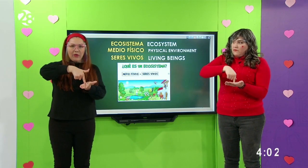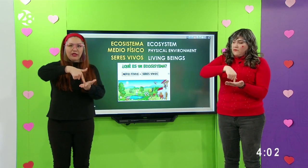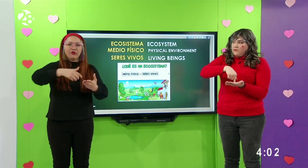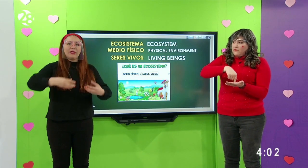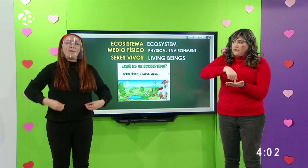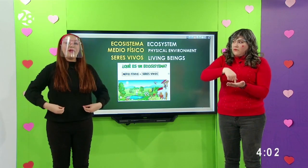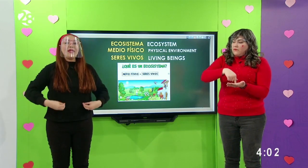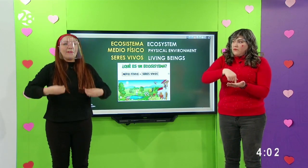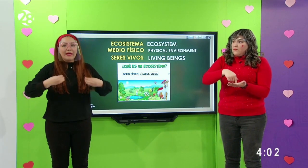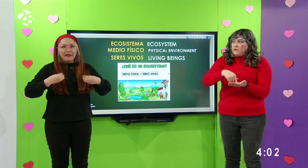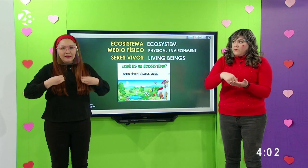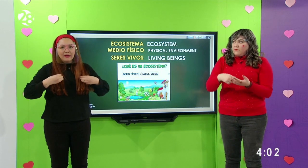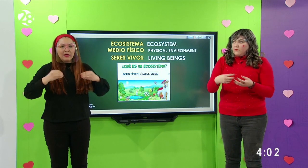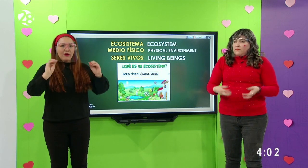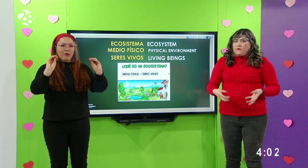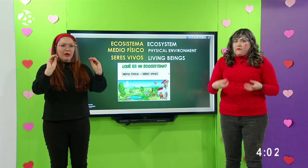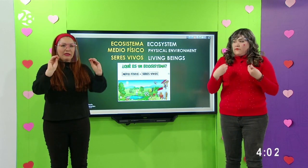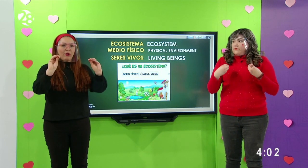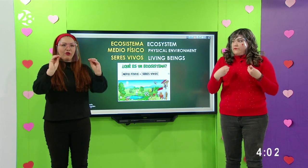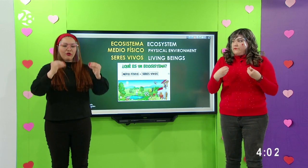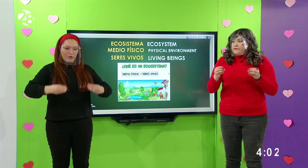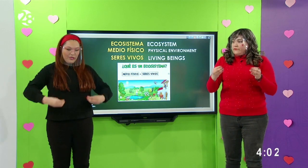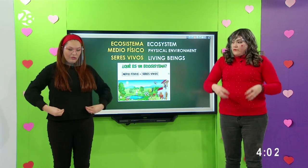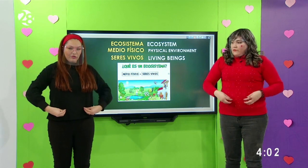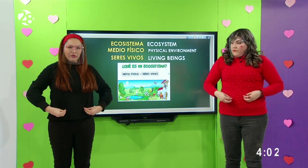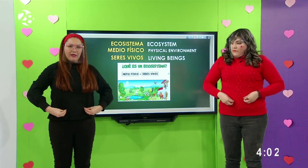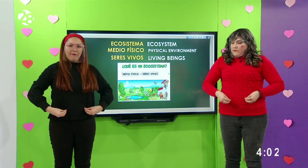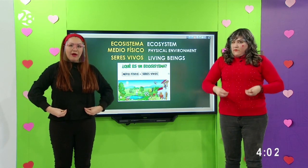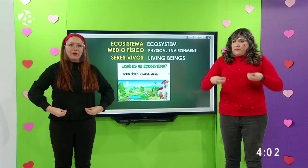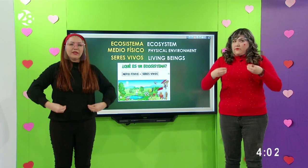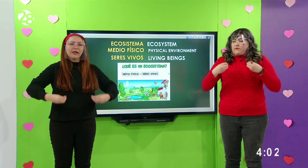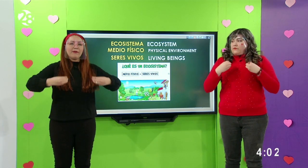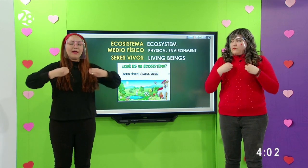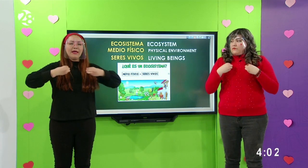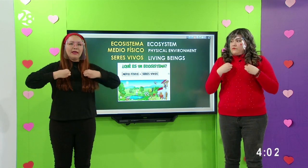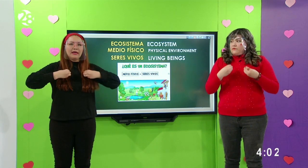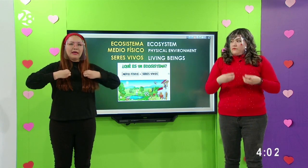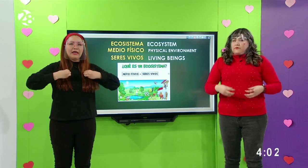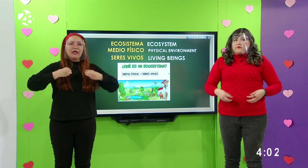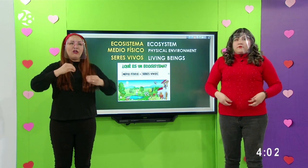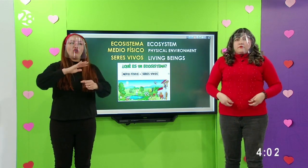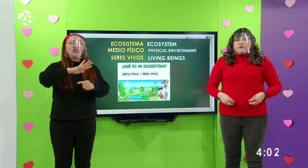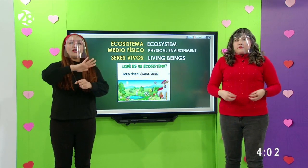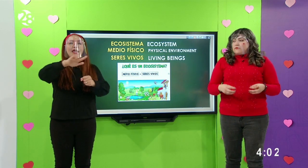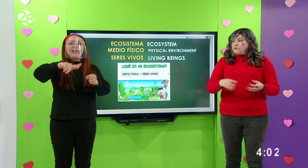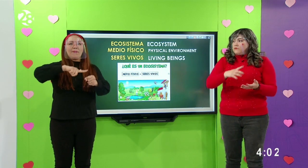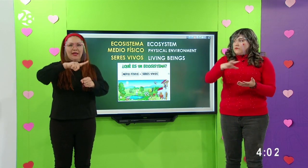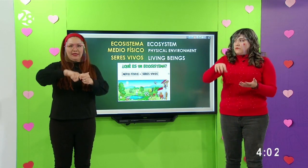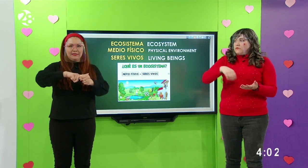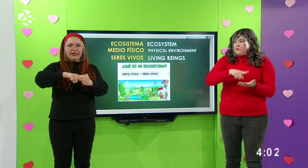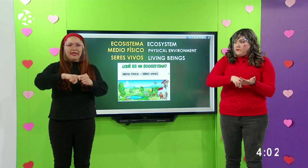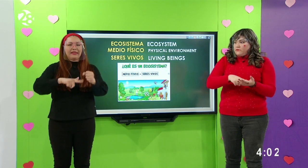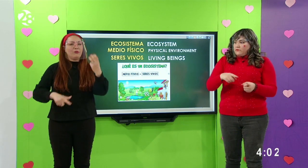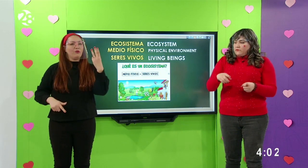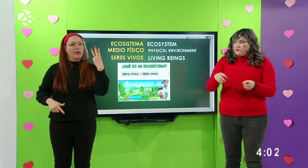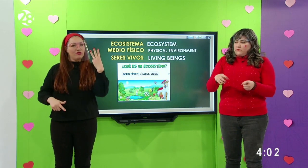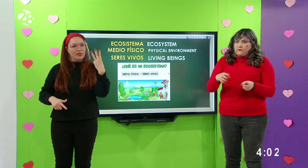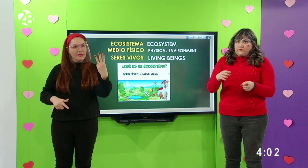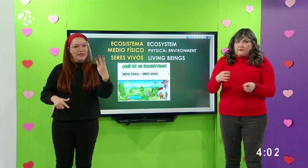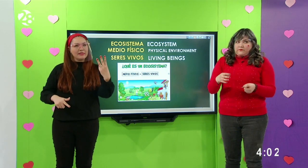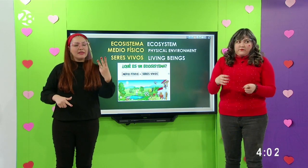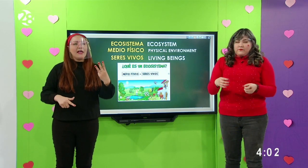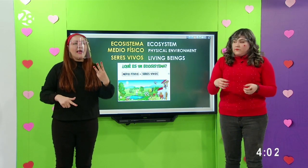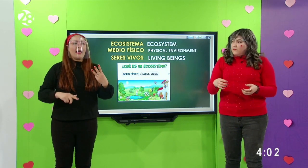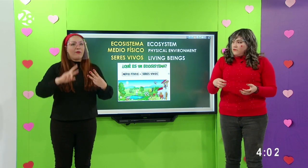el lugar donde viven, hacemos los dos puñitos de abajo hacia arriba, los animales. Aquí ya estamos viendo